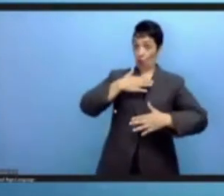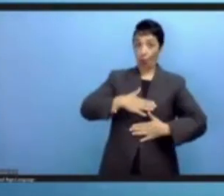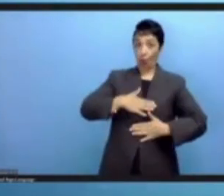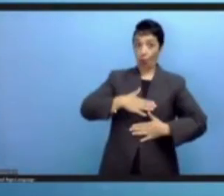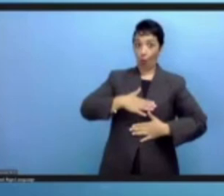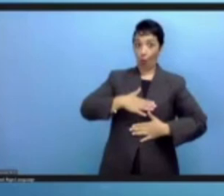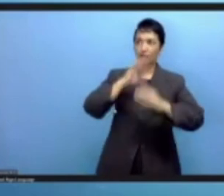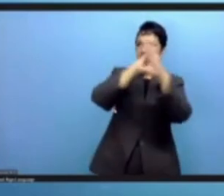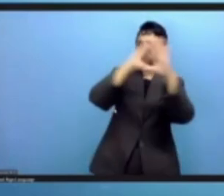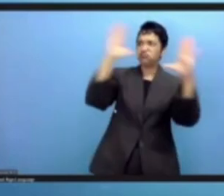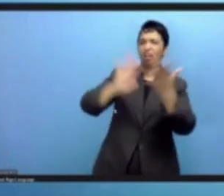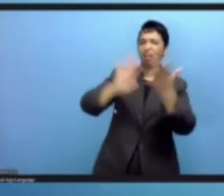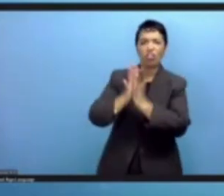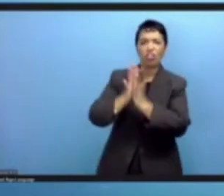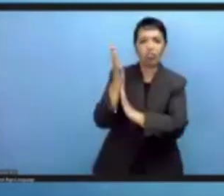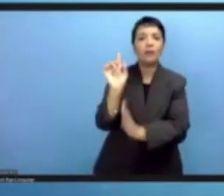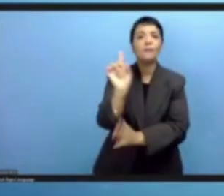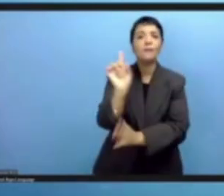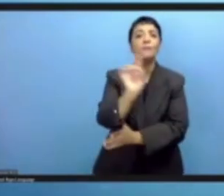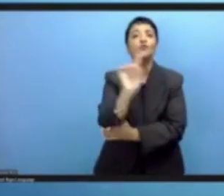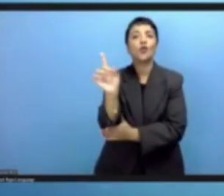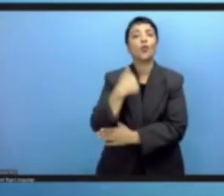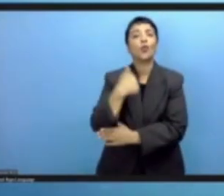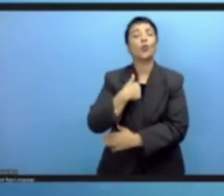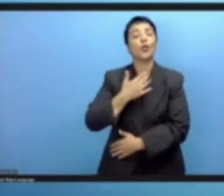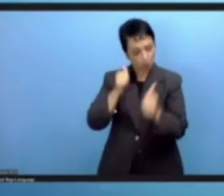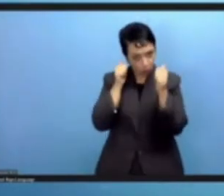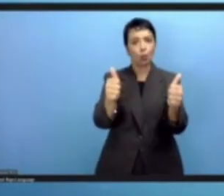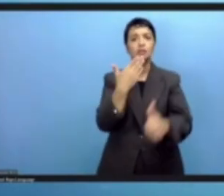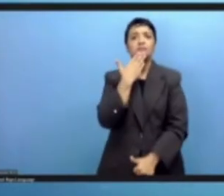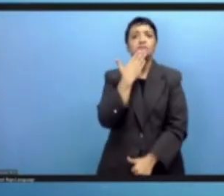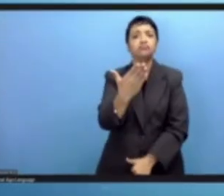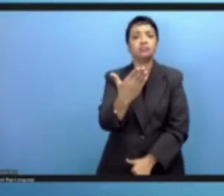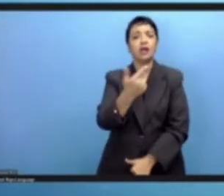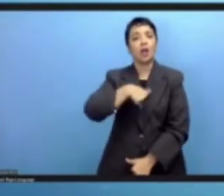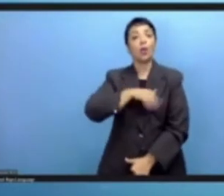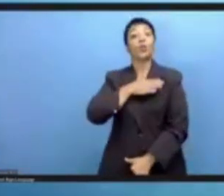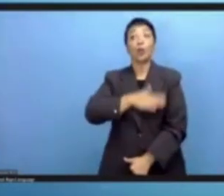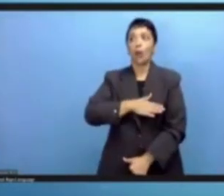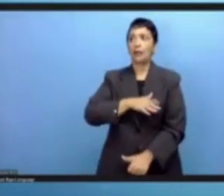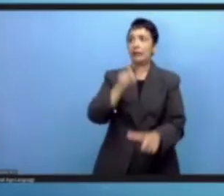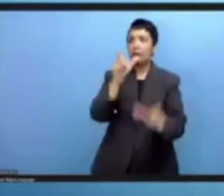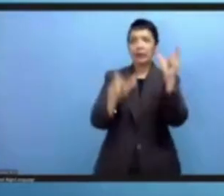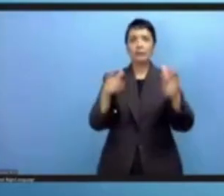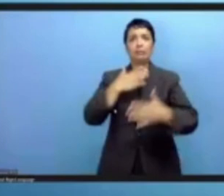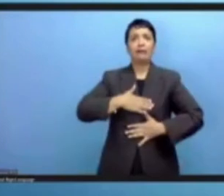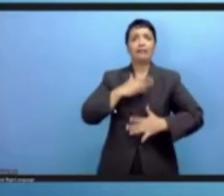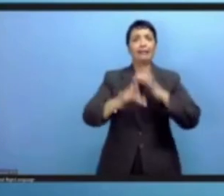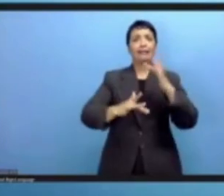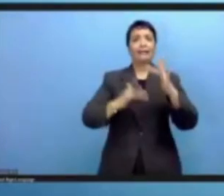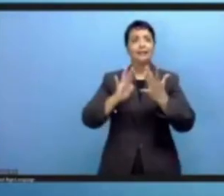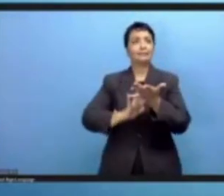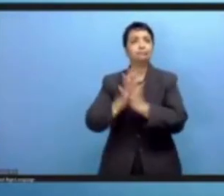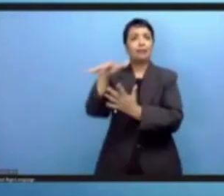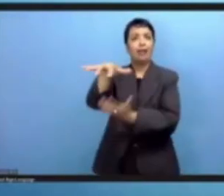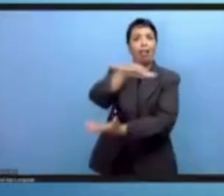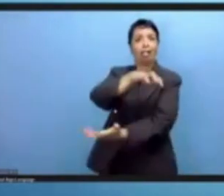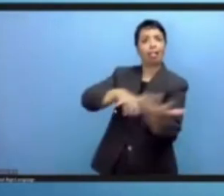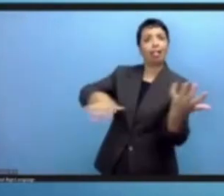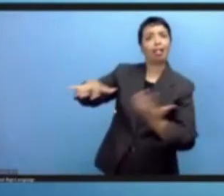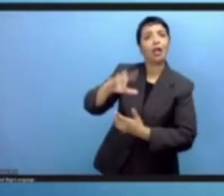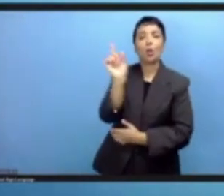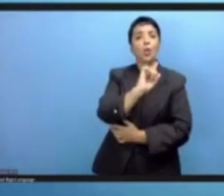Esta no es la internet resiliente abierta y asequible que todos buscamos creemos no queremos que internet sea un lugar para